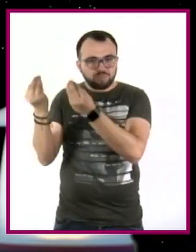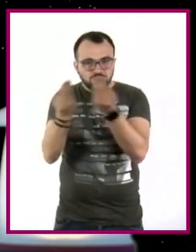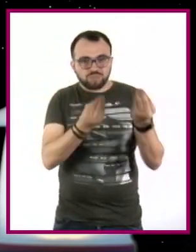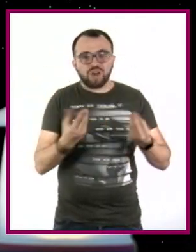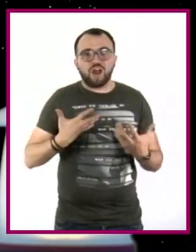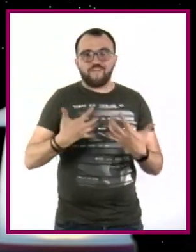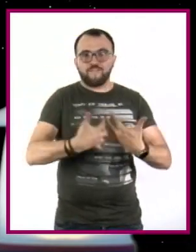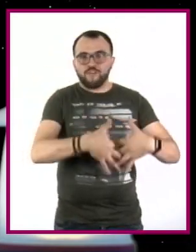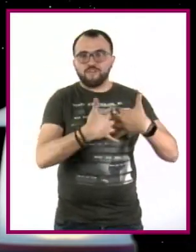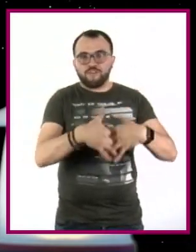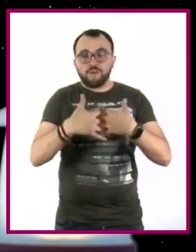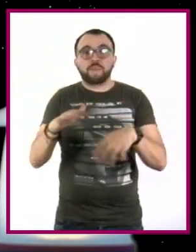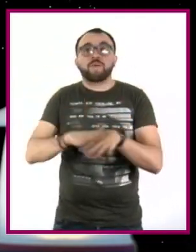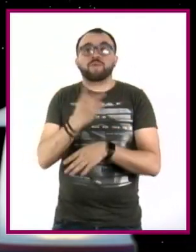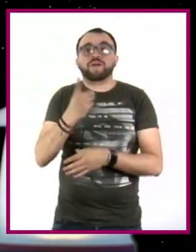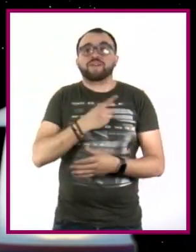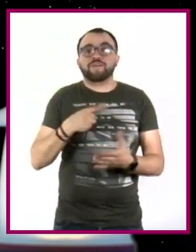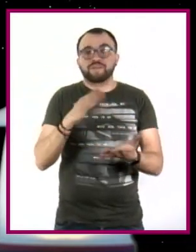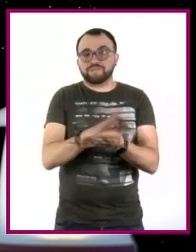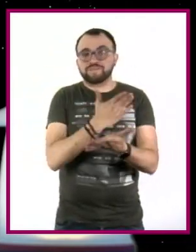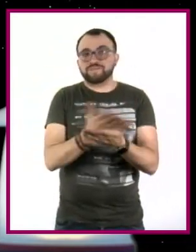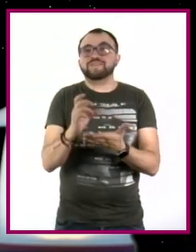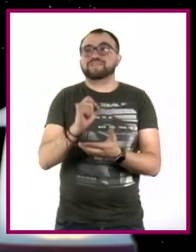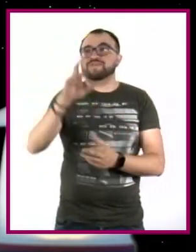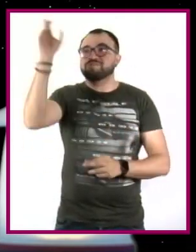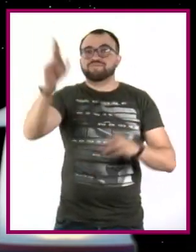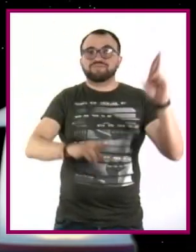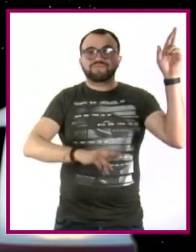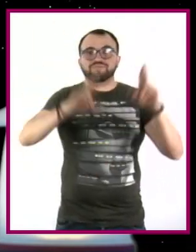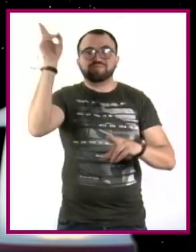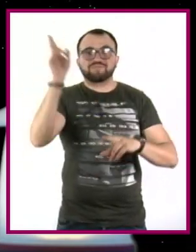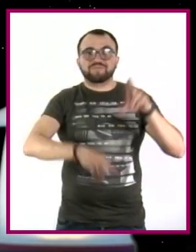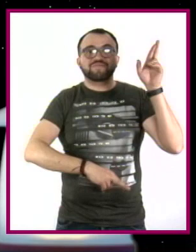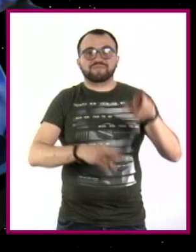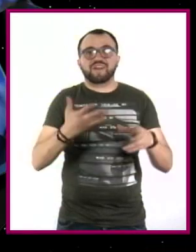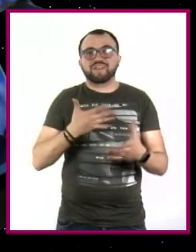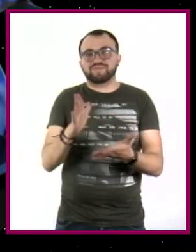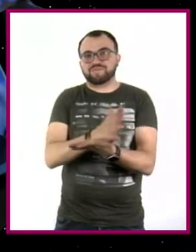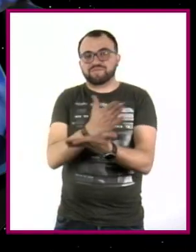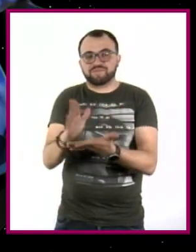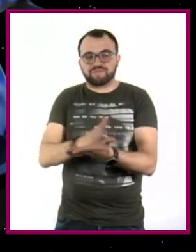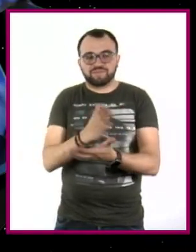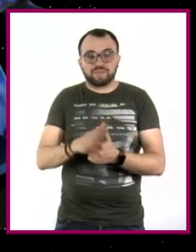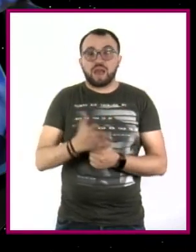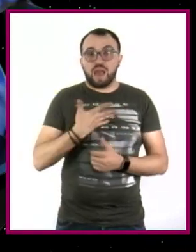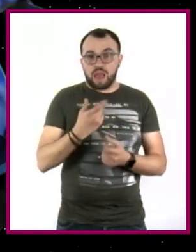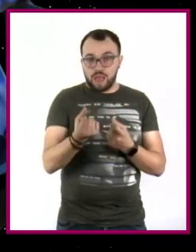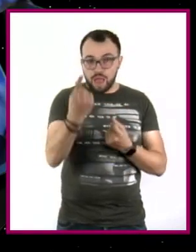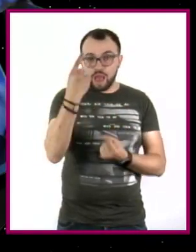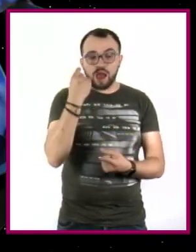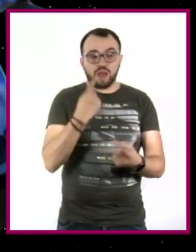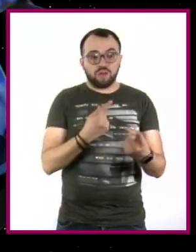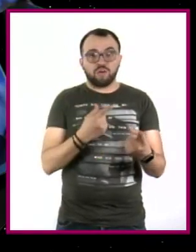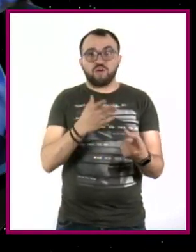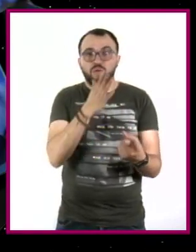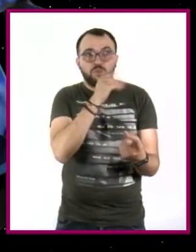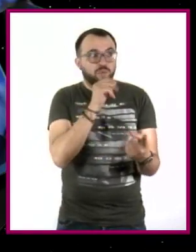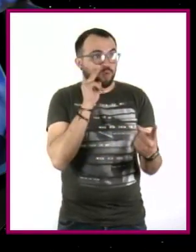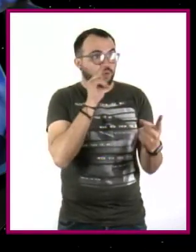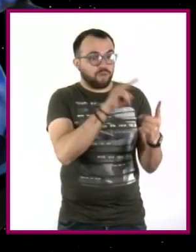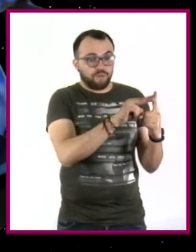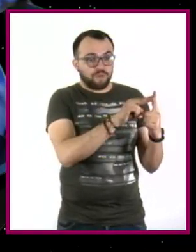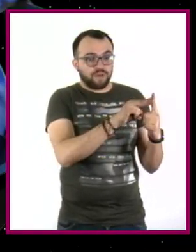sí, porque tienen que clasificar cada rayo cósmico que pasa por su interior. Si hay algunos que no lo pueden